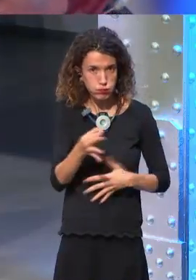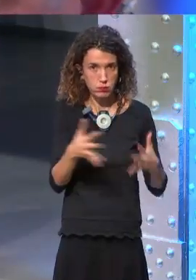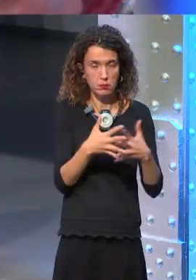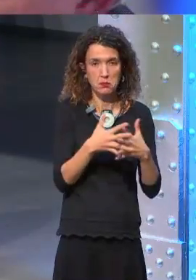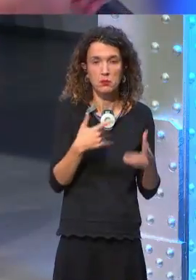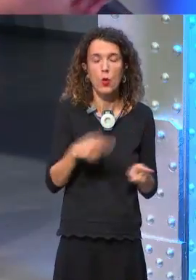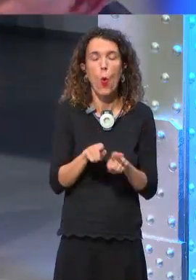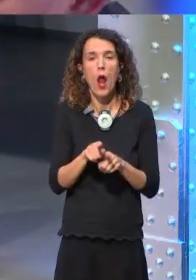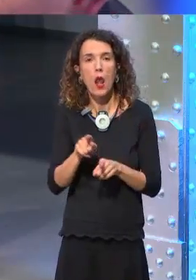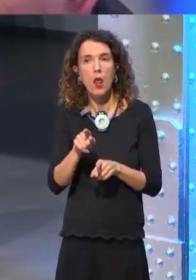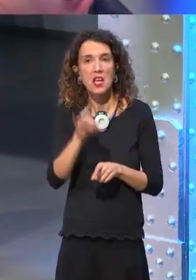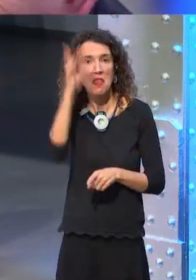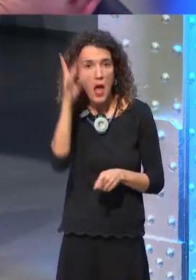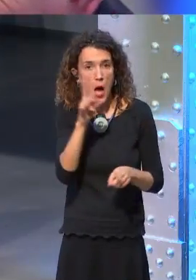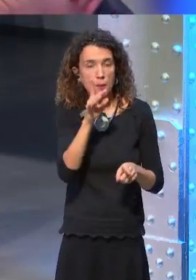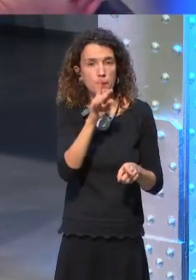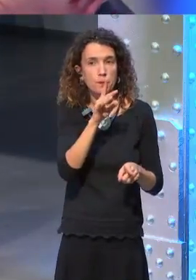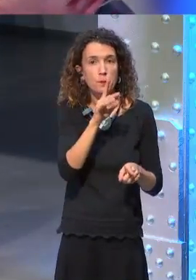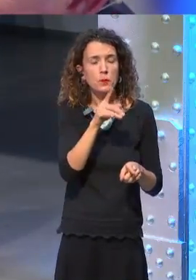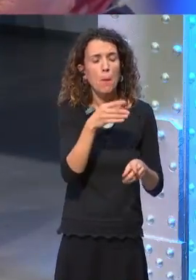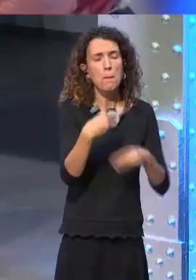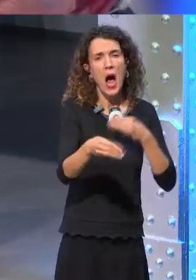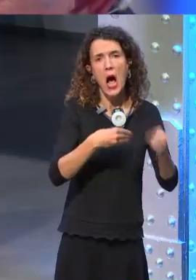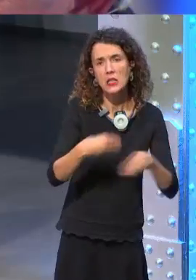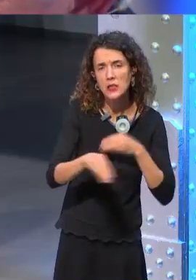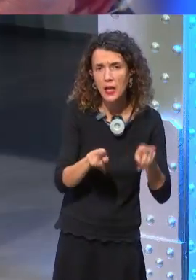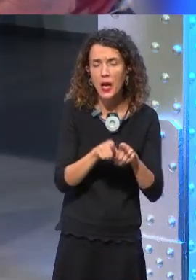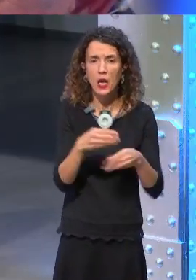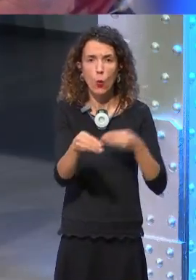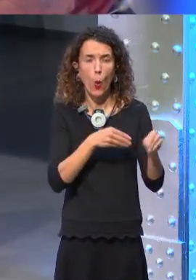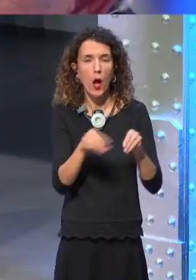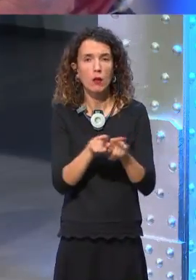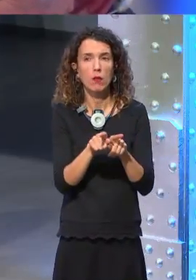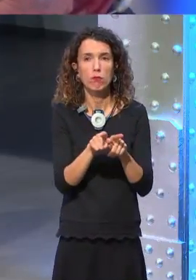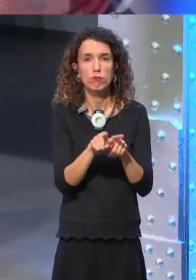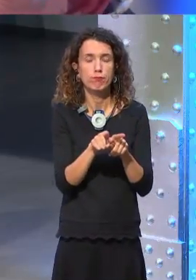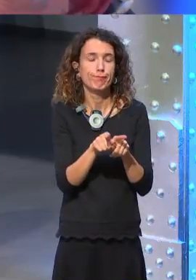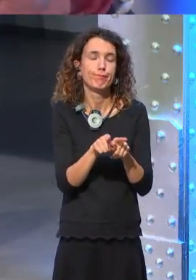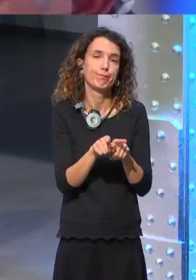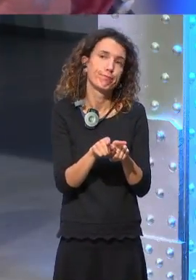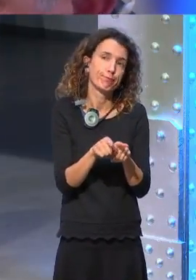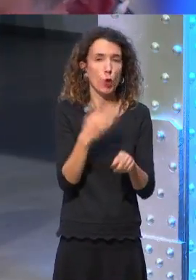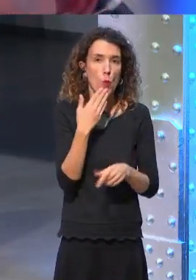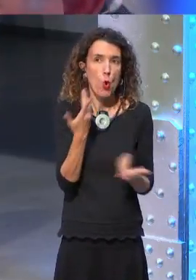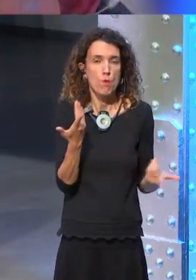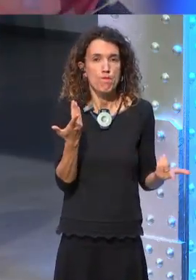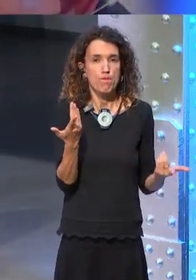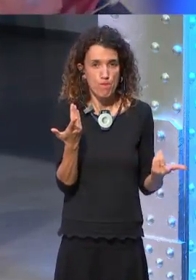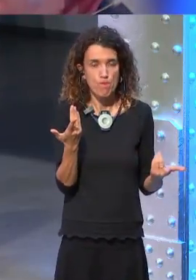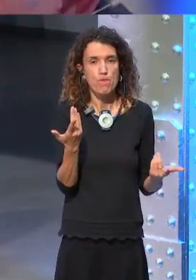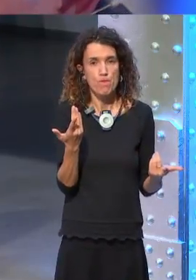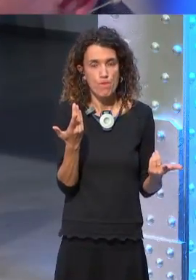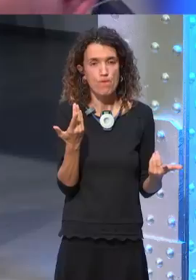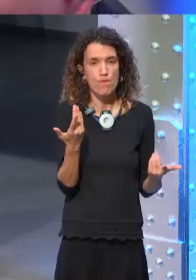te sales de la idea de que los materiales son totalmente, digamos,